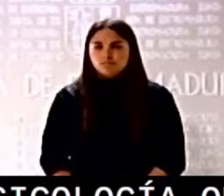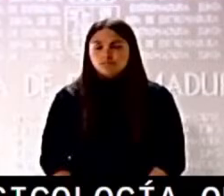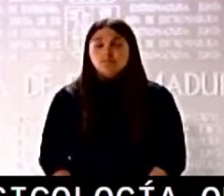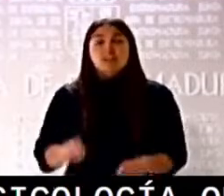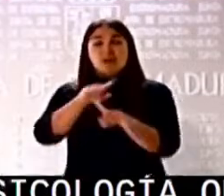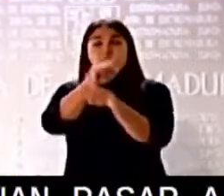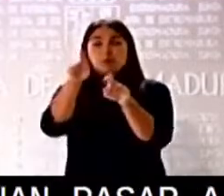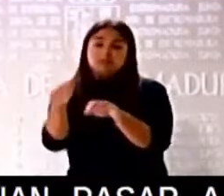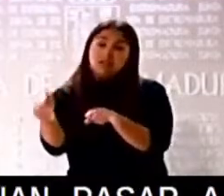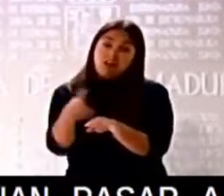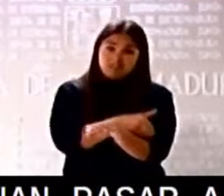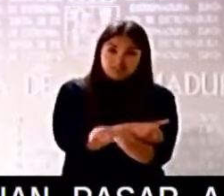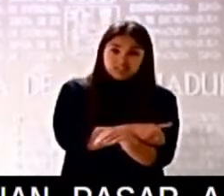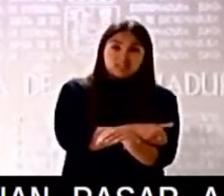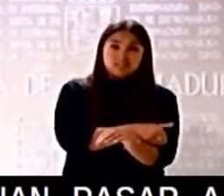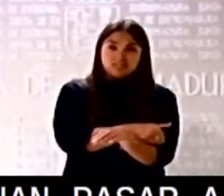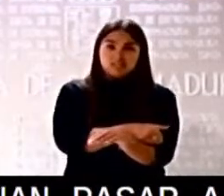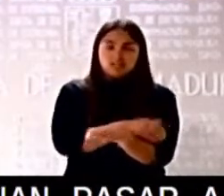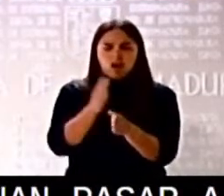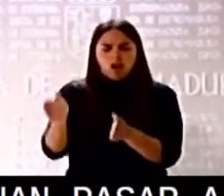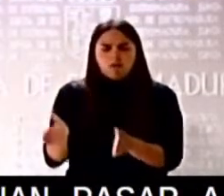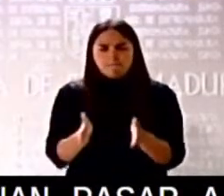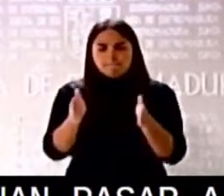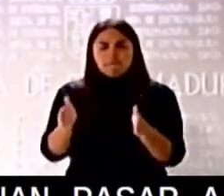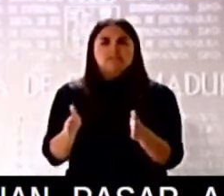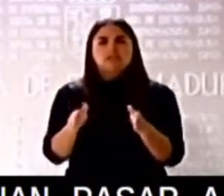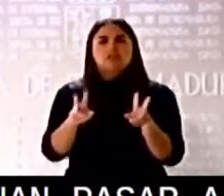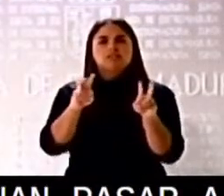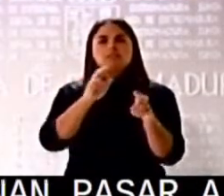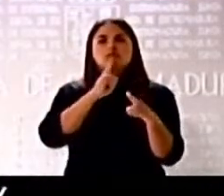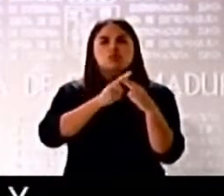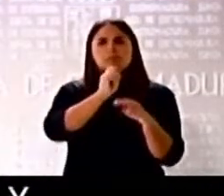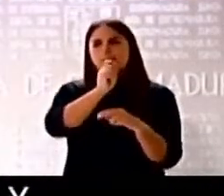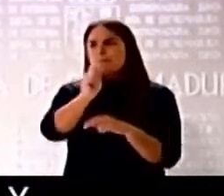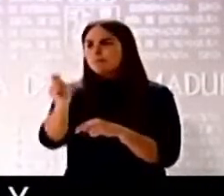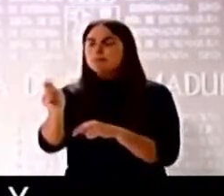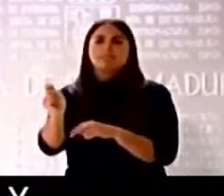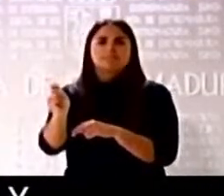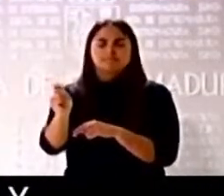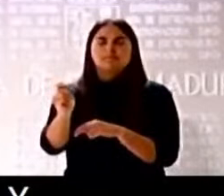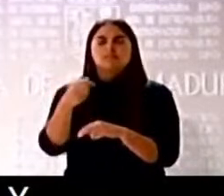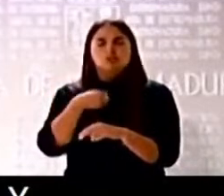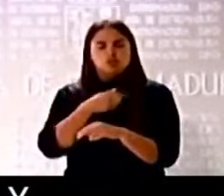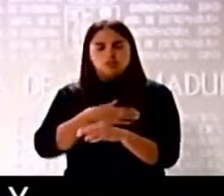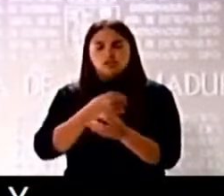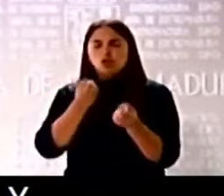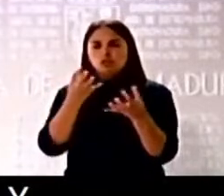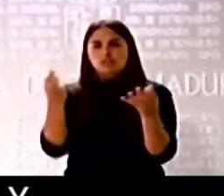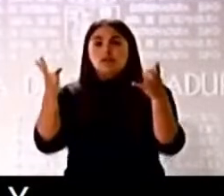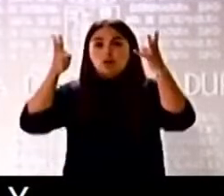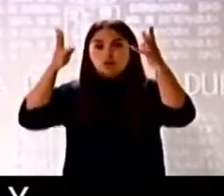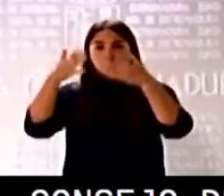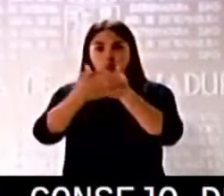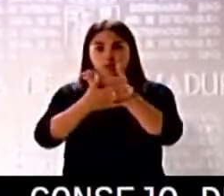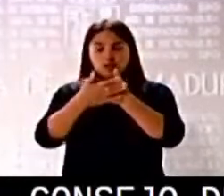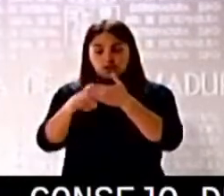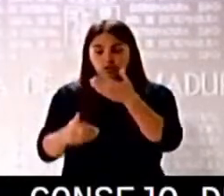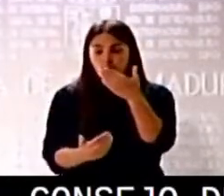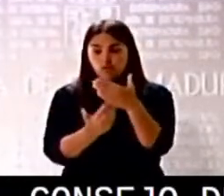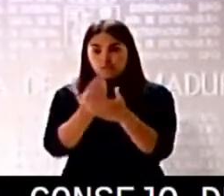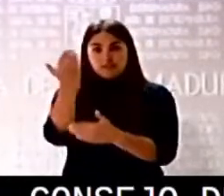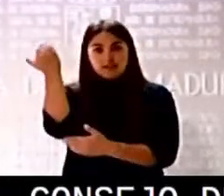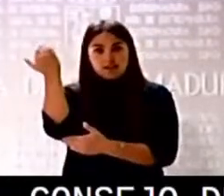Pasar a las preguntas y en el apartado de ceses y nombramientos quiero comunicarles que el Consejo de Gobierno de esta